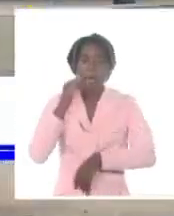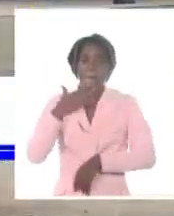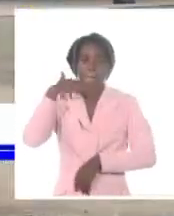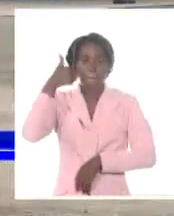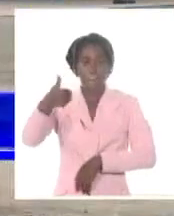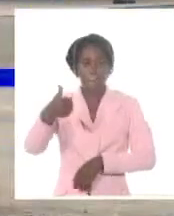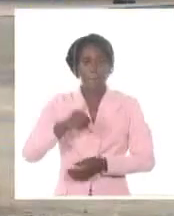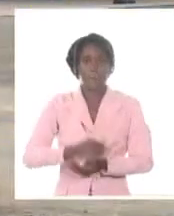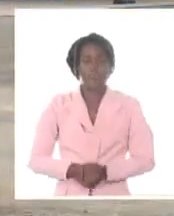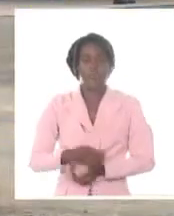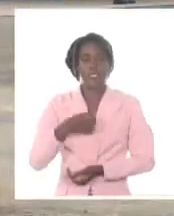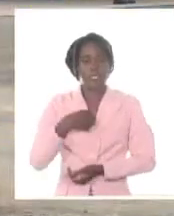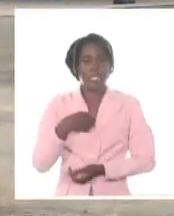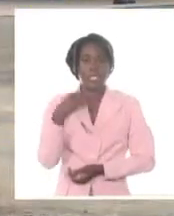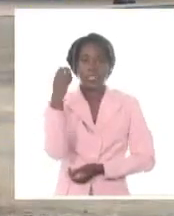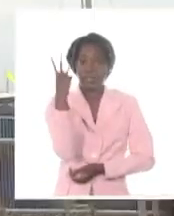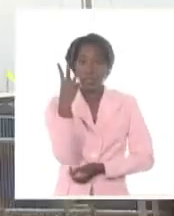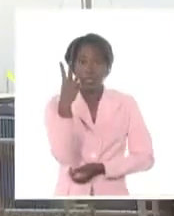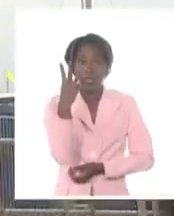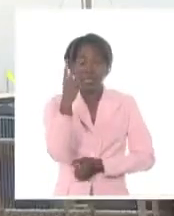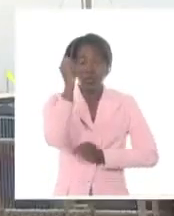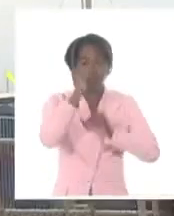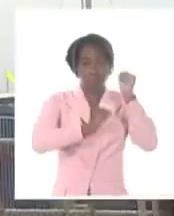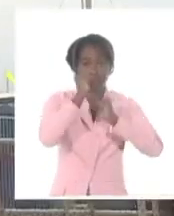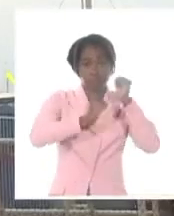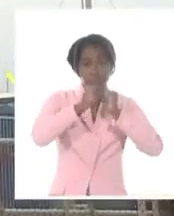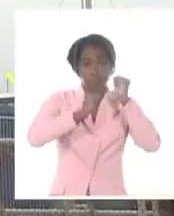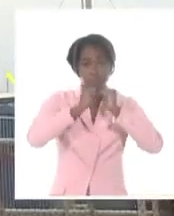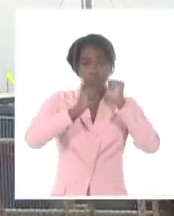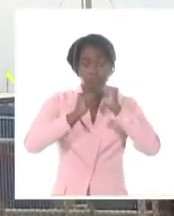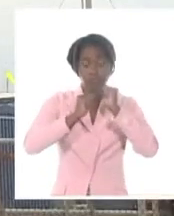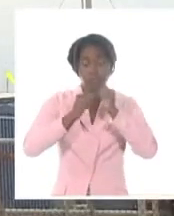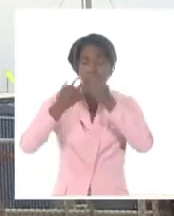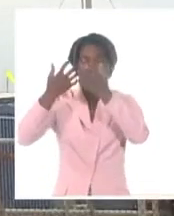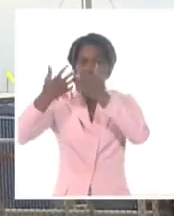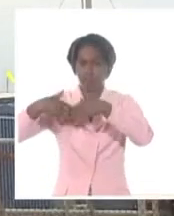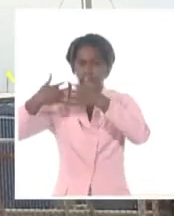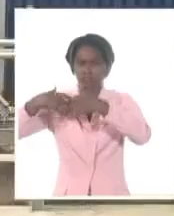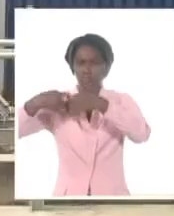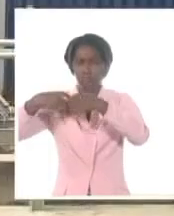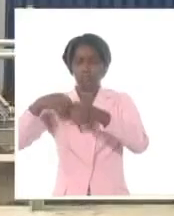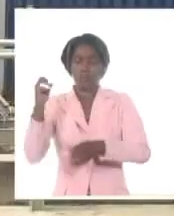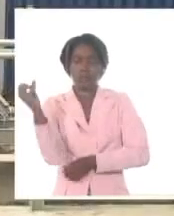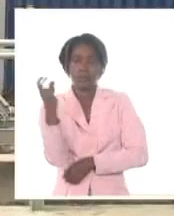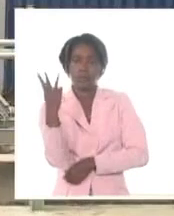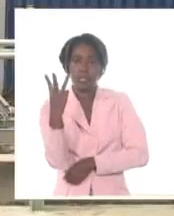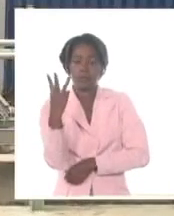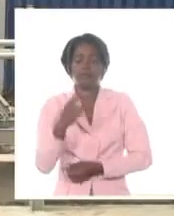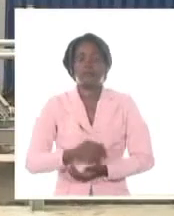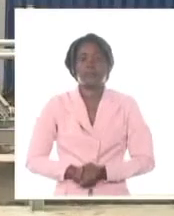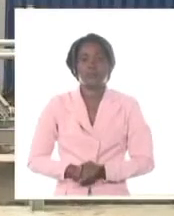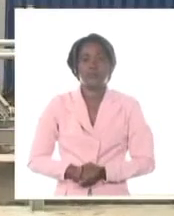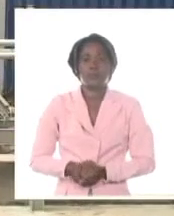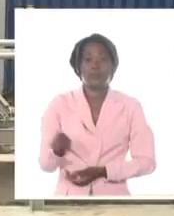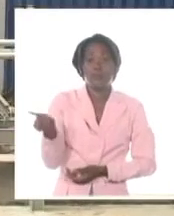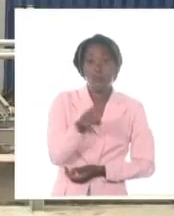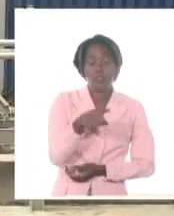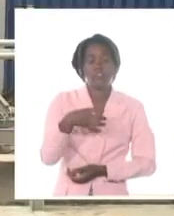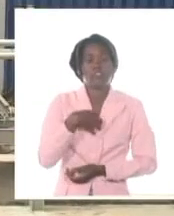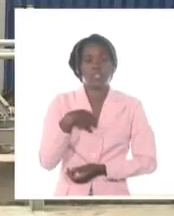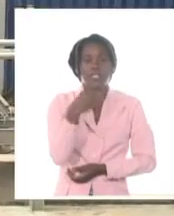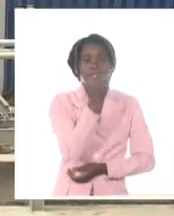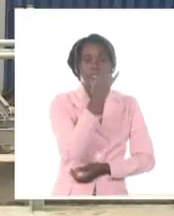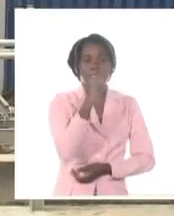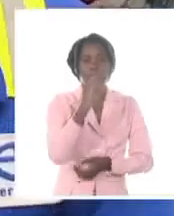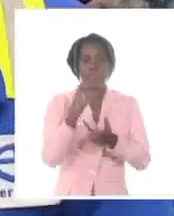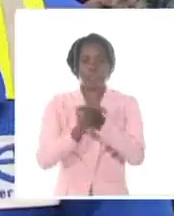tener tres turbinas de gas en la planta de Boca Jaruco y ciclo combinado en servicio con 60 megawatts.